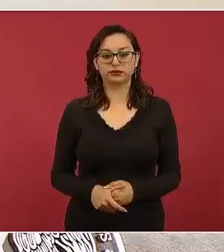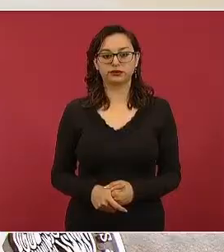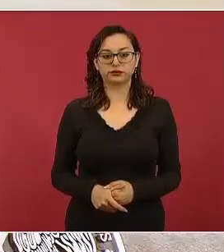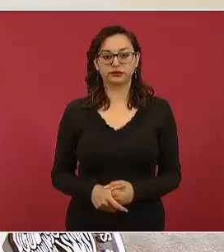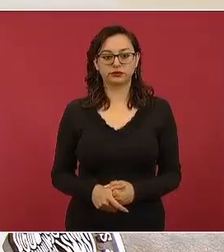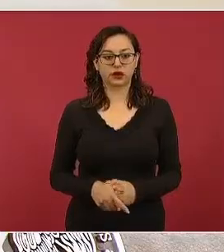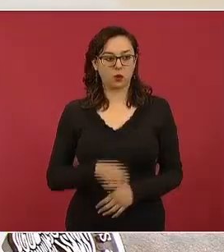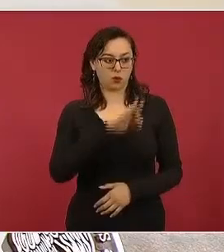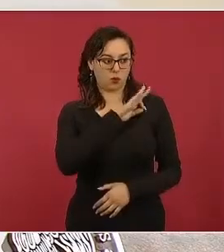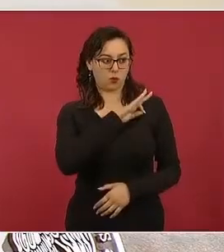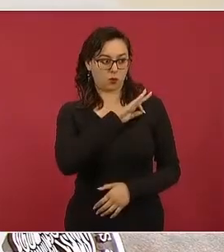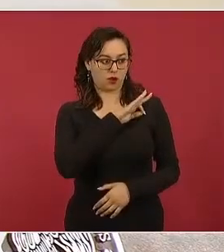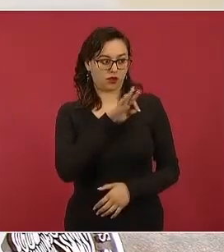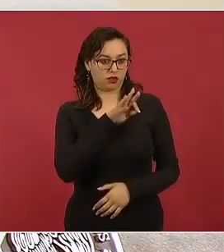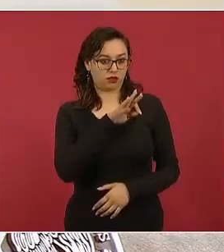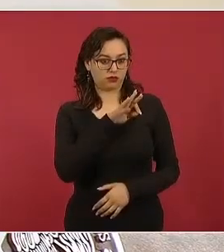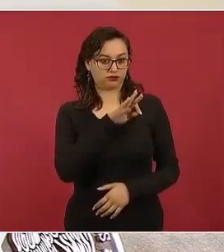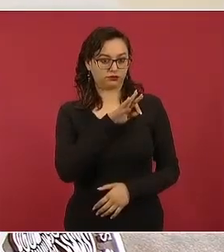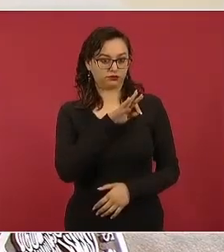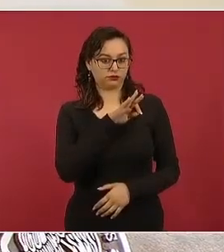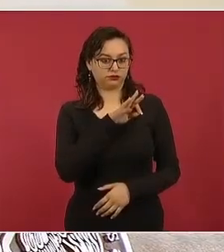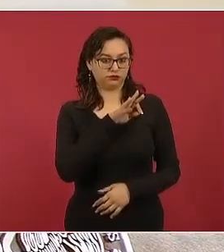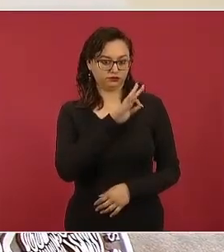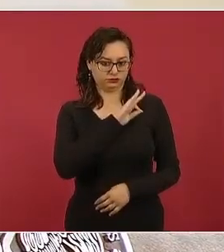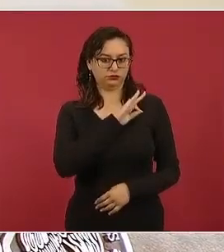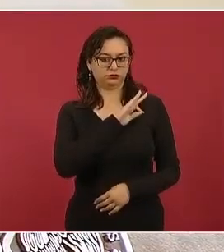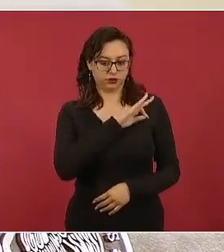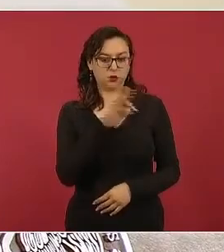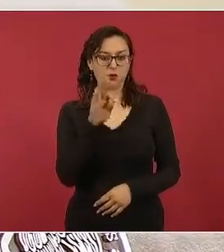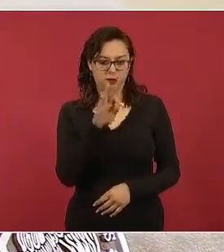Sí, se puede, ¿no? ¿Cómo no se va a poder?